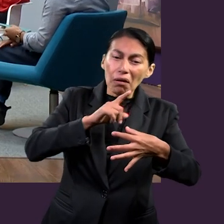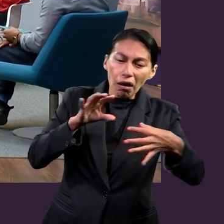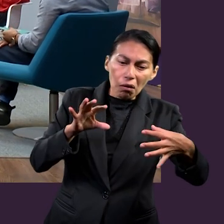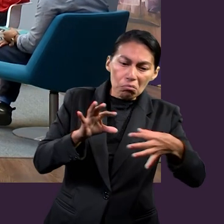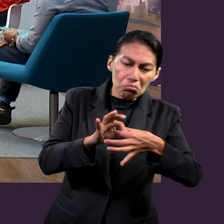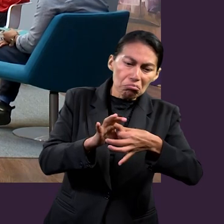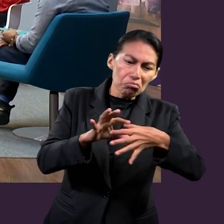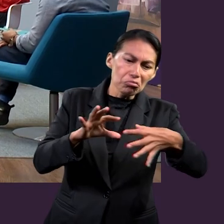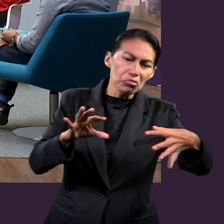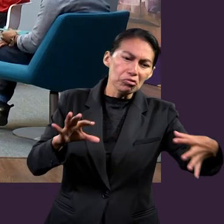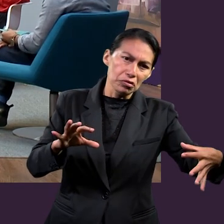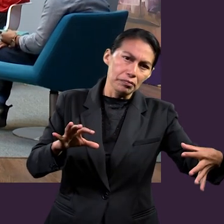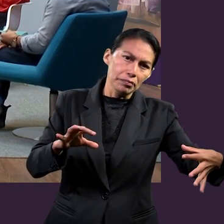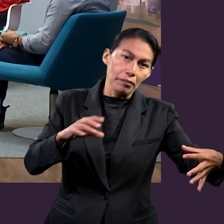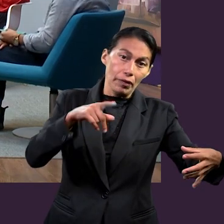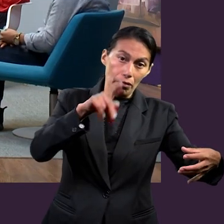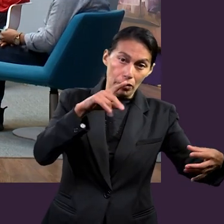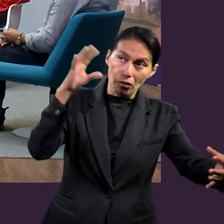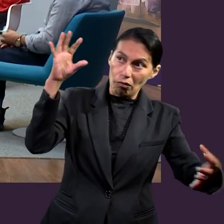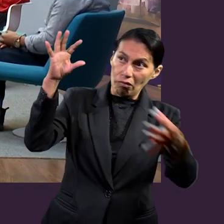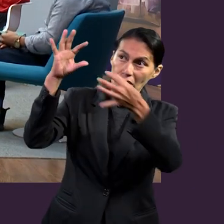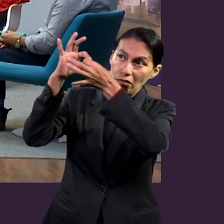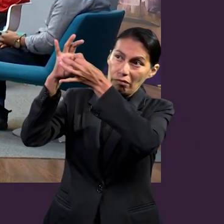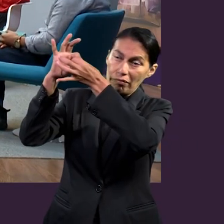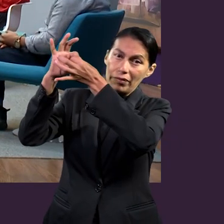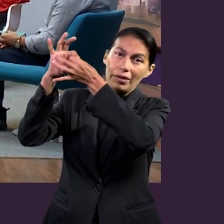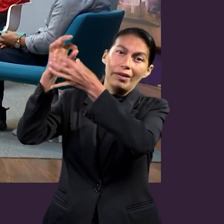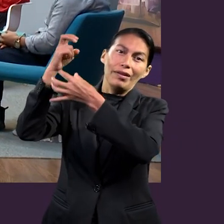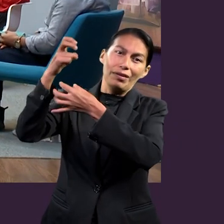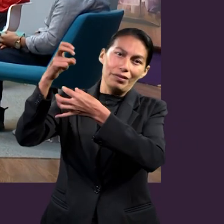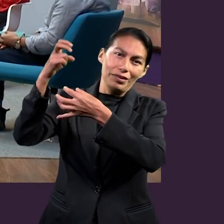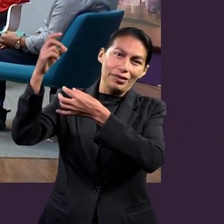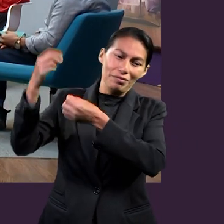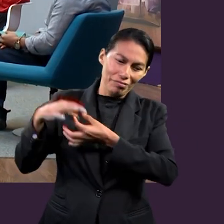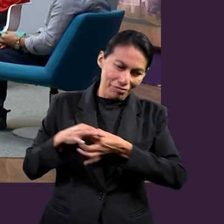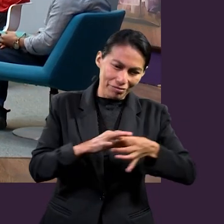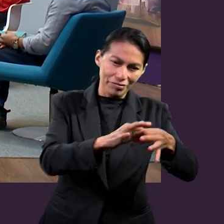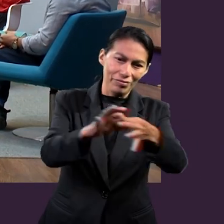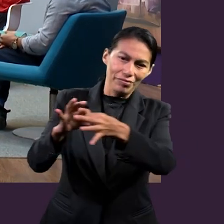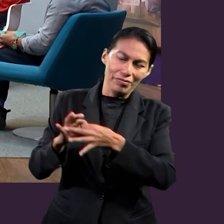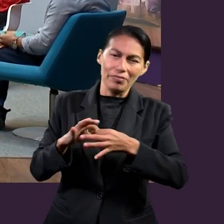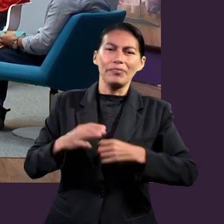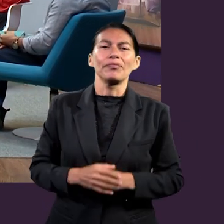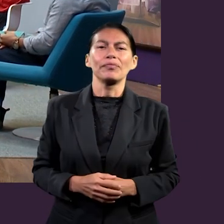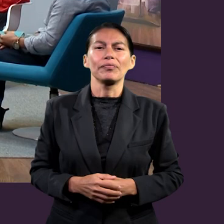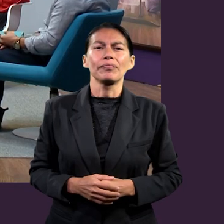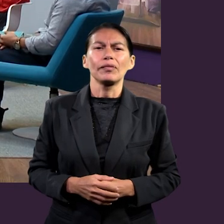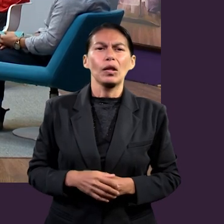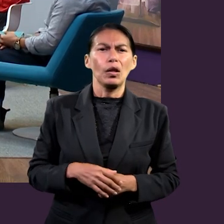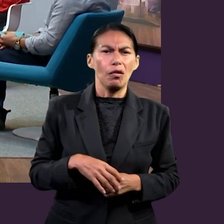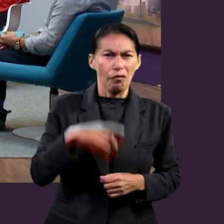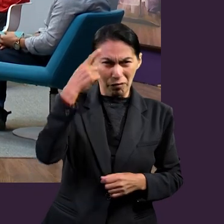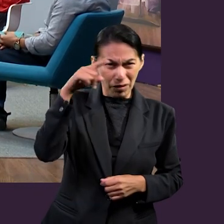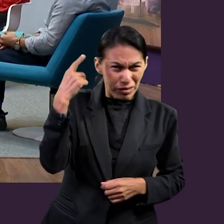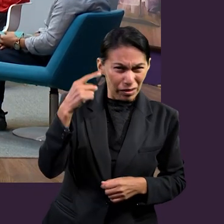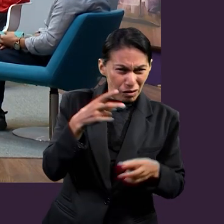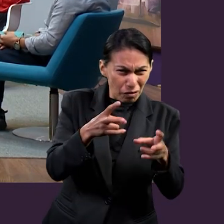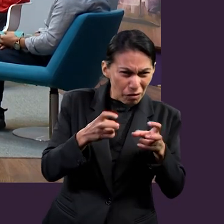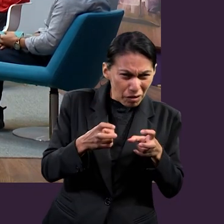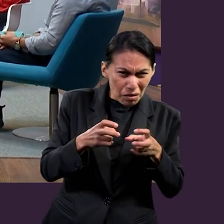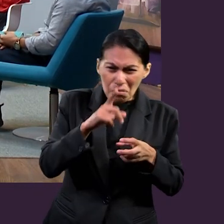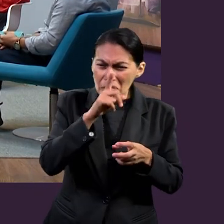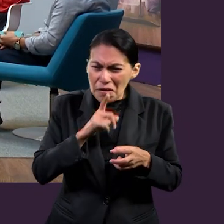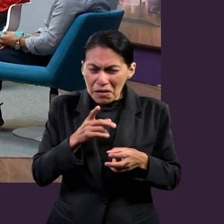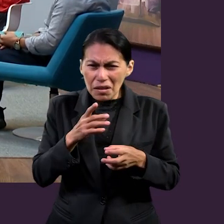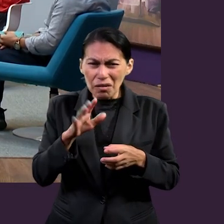fácil mantenerse en este principio, dejar de robar, dejar de